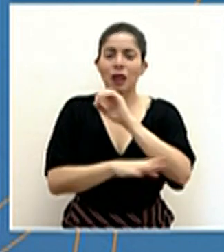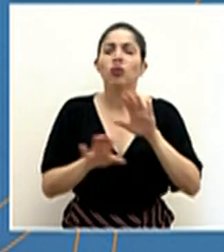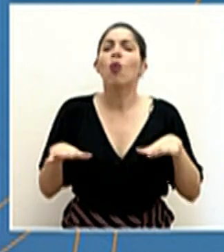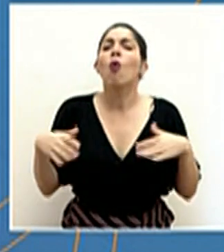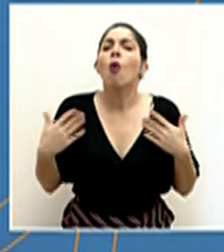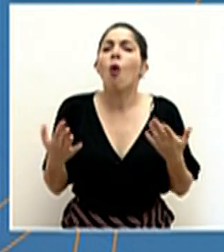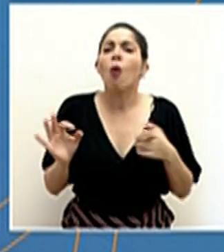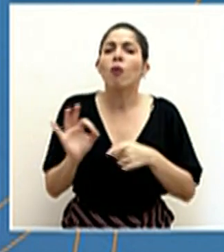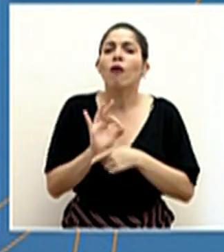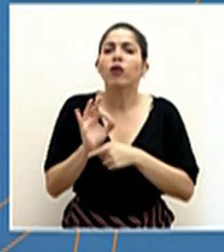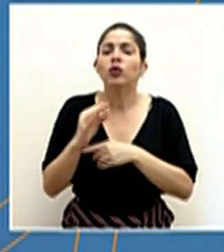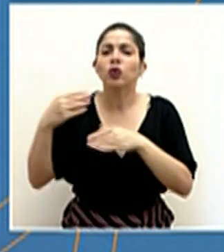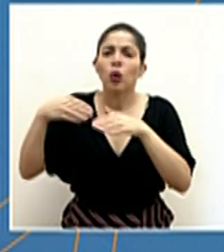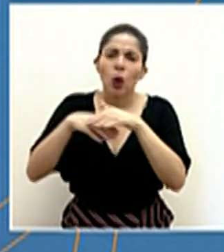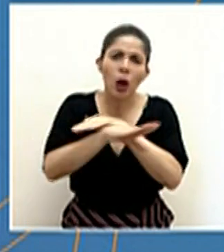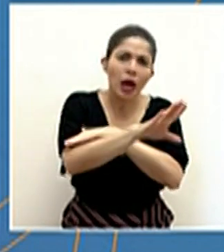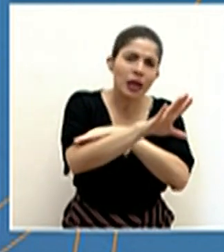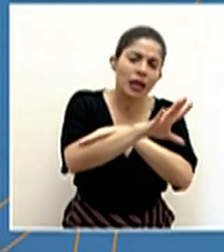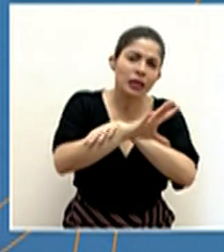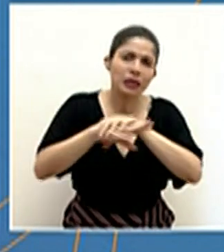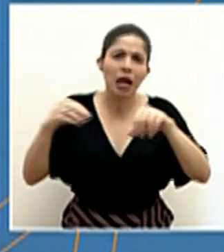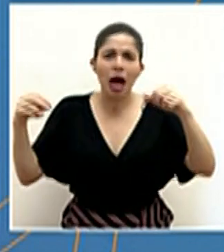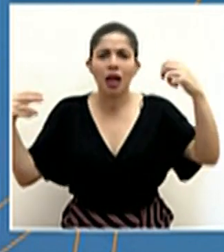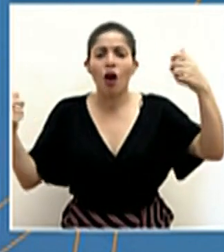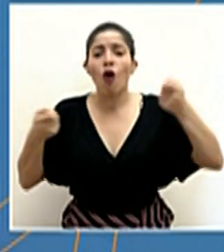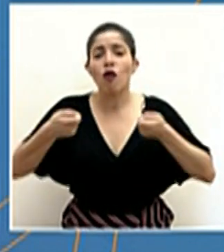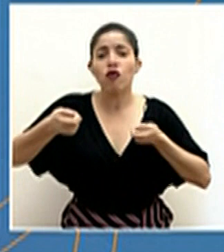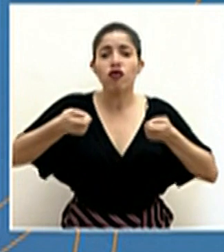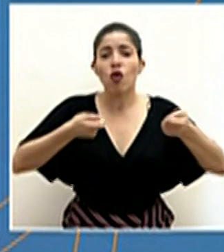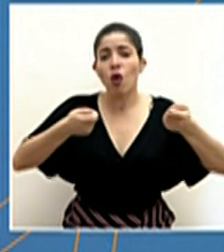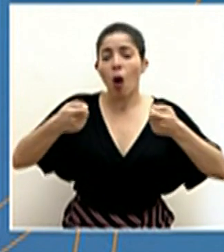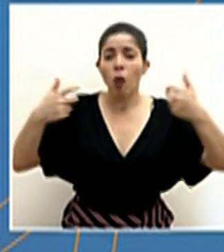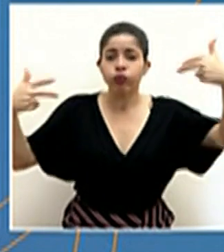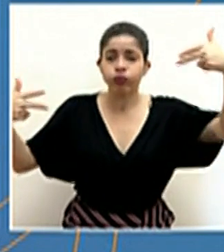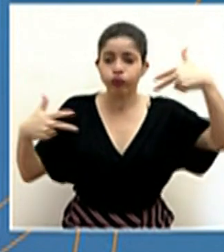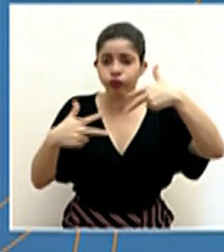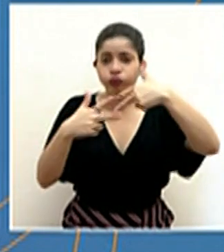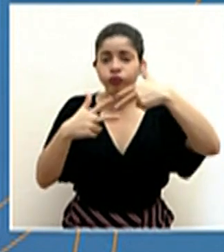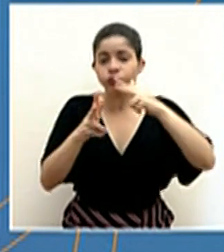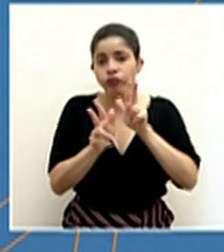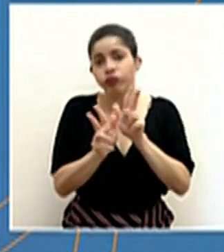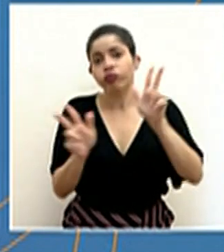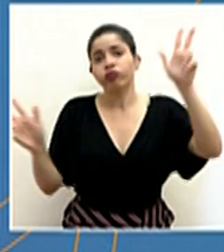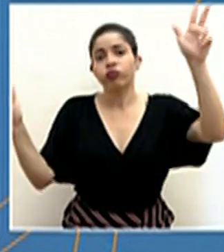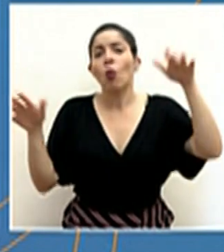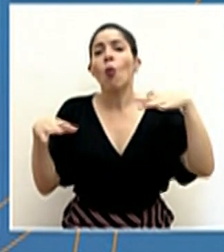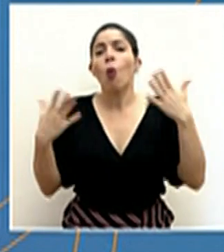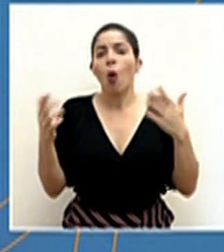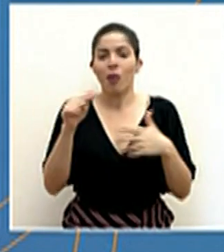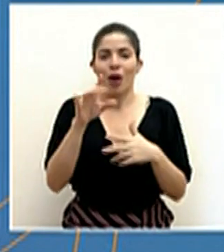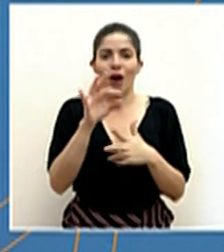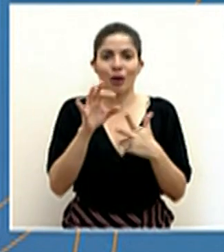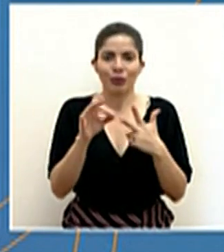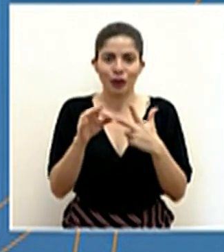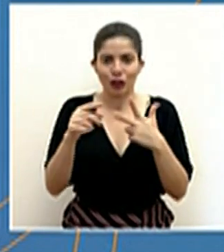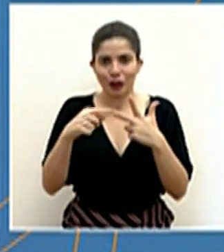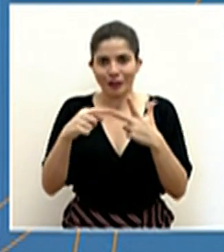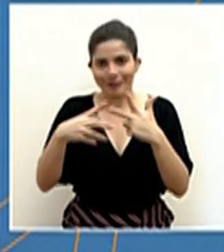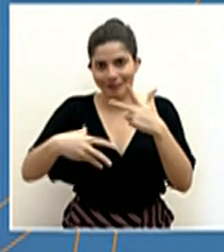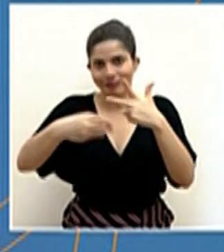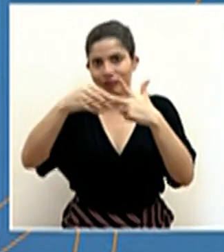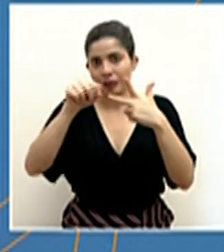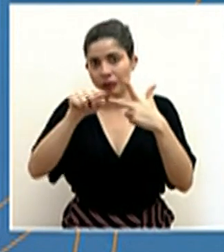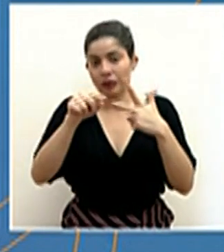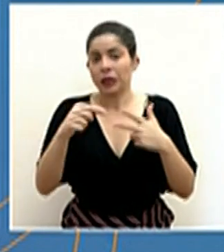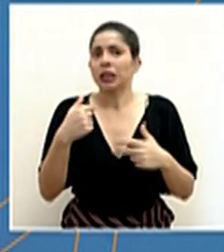operarían la entrada y salida de los furgones mediante esta última opción. Quiero resaltar